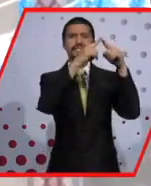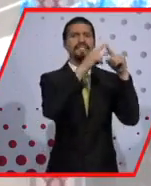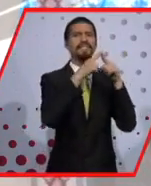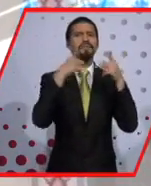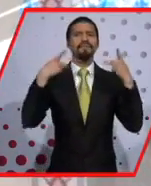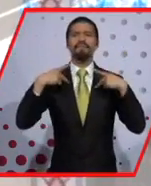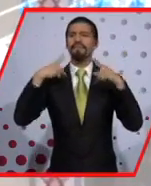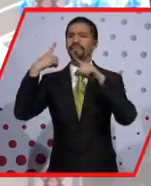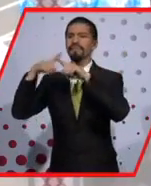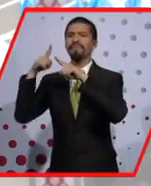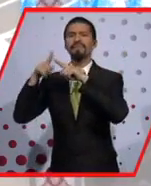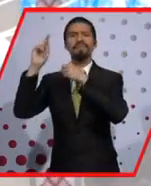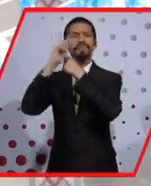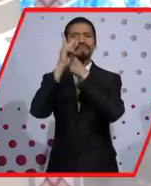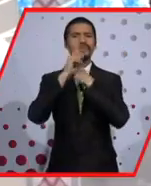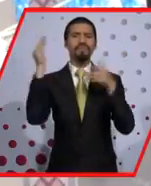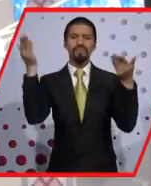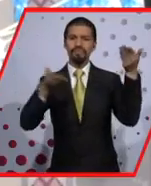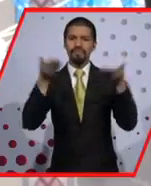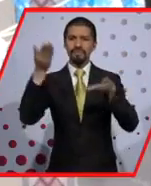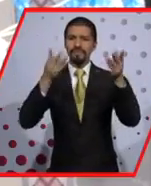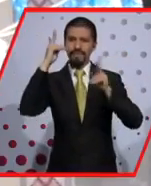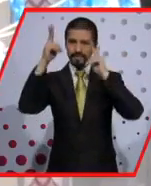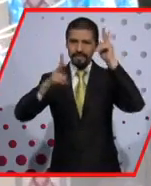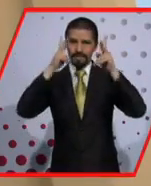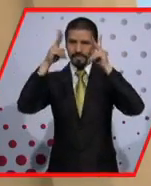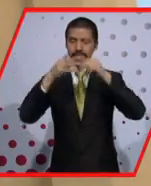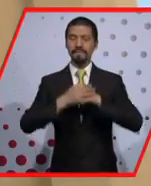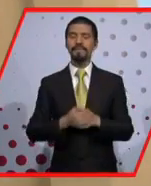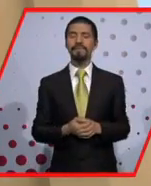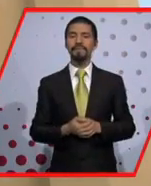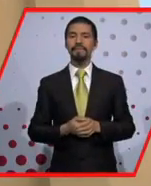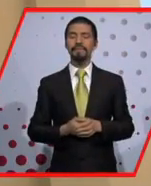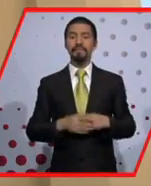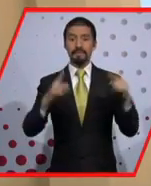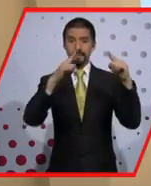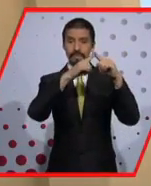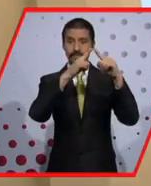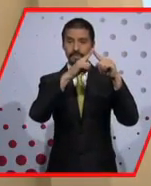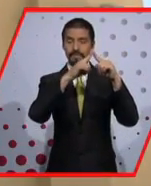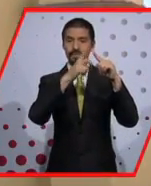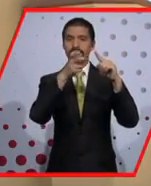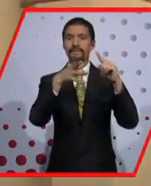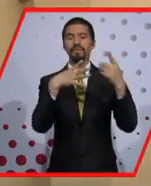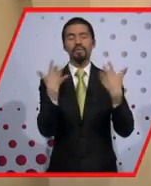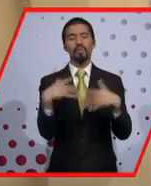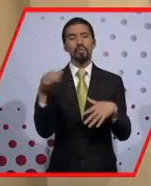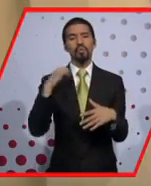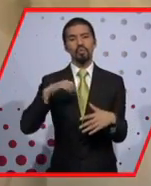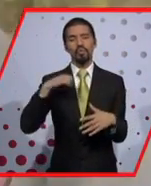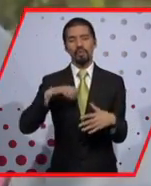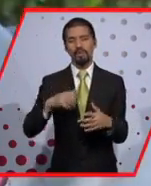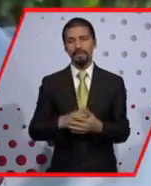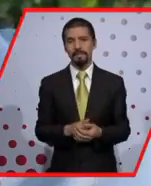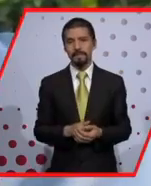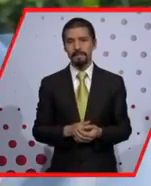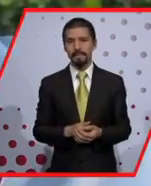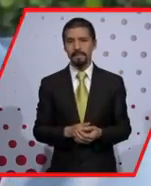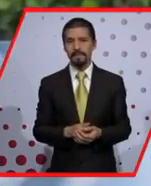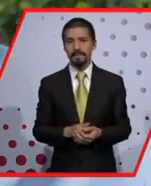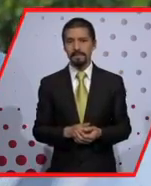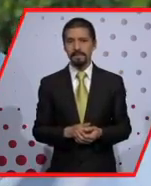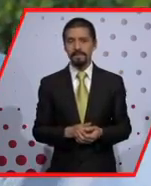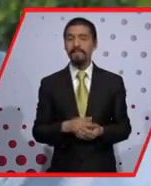por personas de todo el país. La iglesia, que es pues muy antigua, ¿verdad?